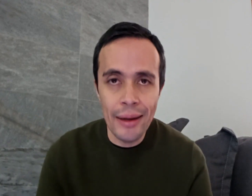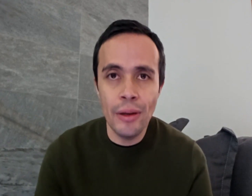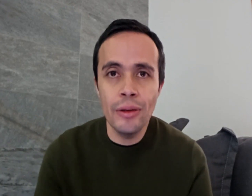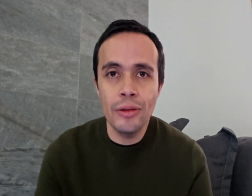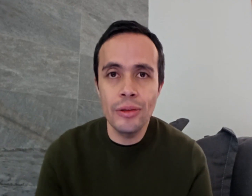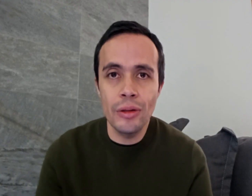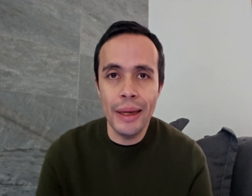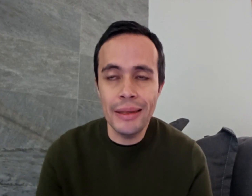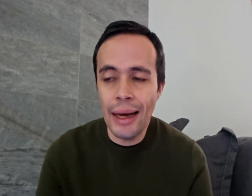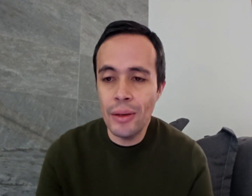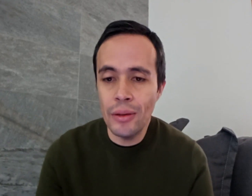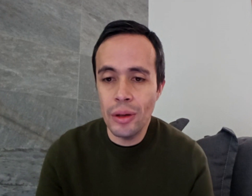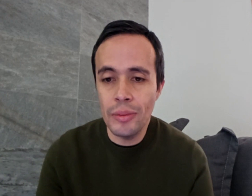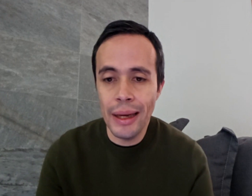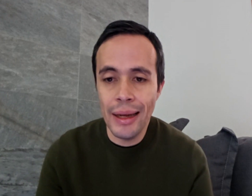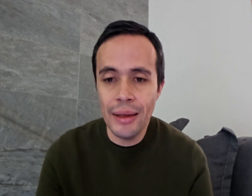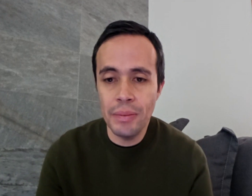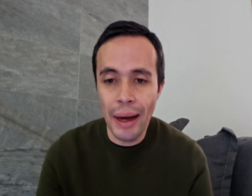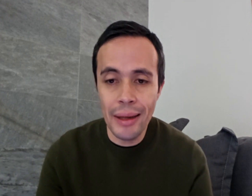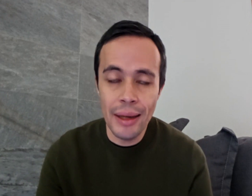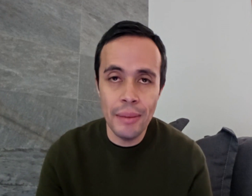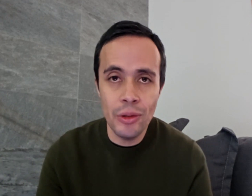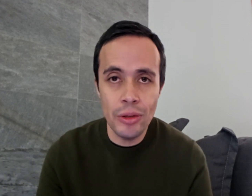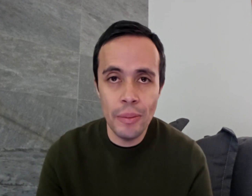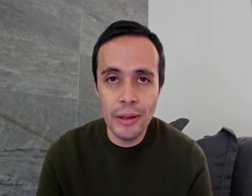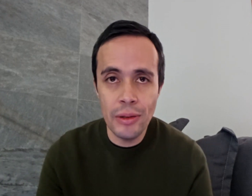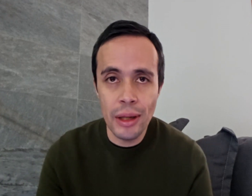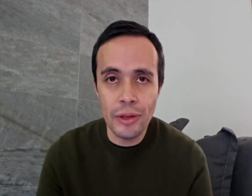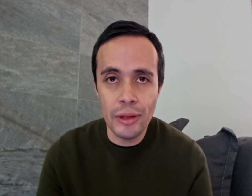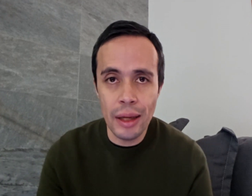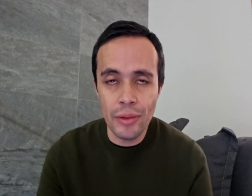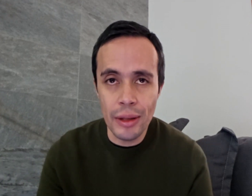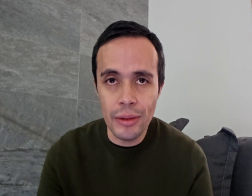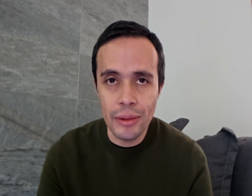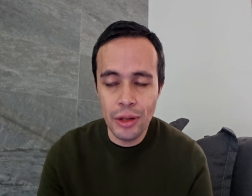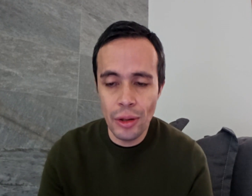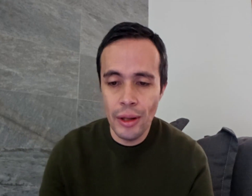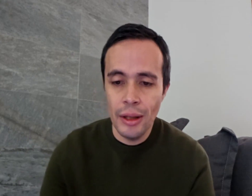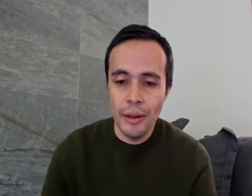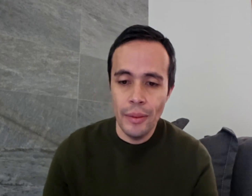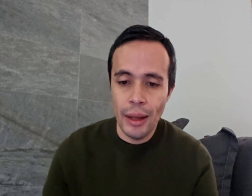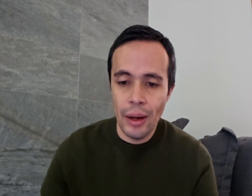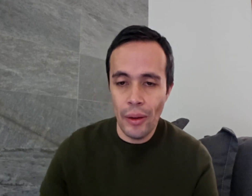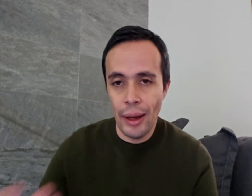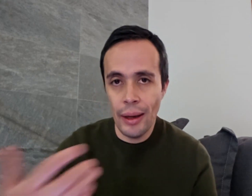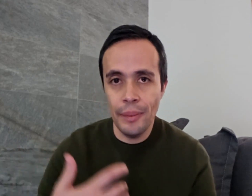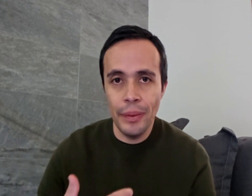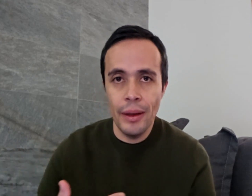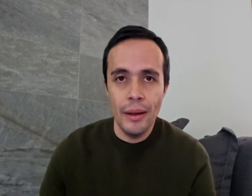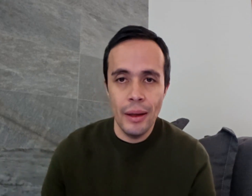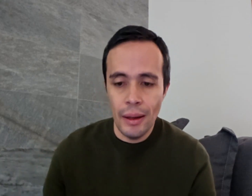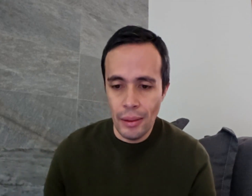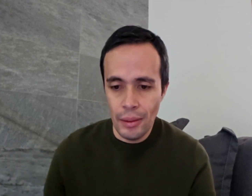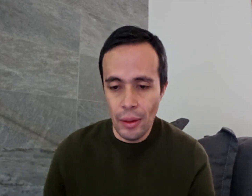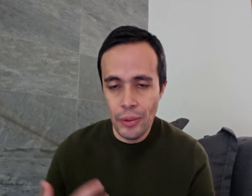los hispanos, los paisanos, los migrantes pagan ya muchos impuestos en los Estados Unidos. De hecho, de lo